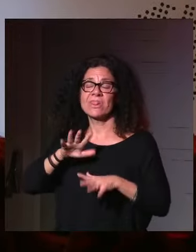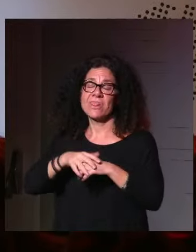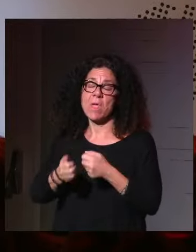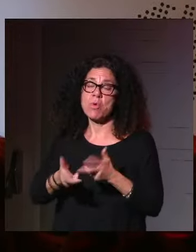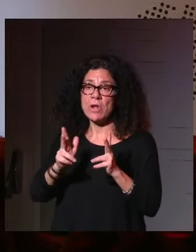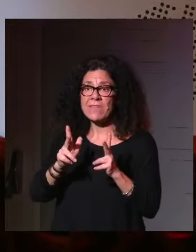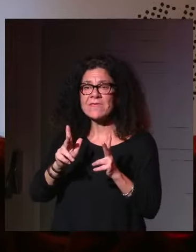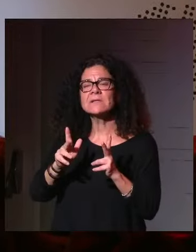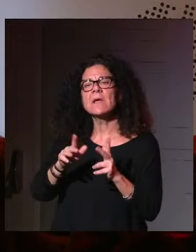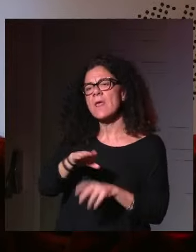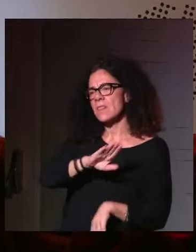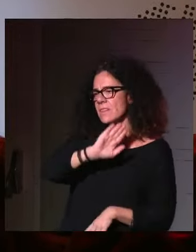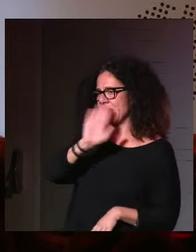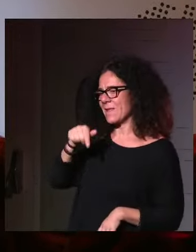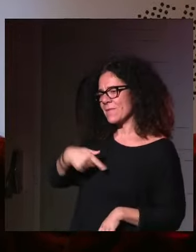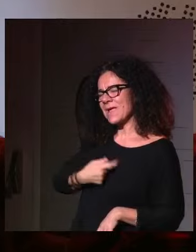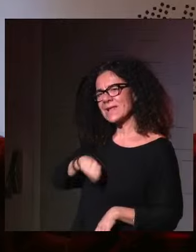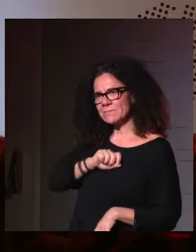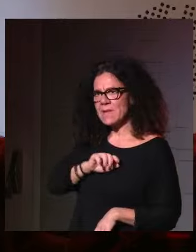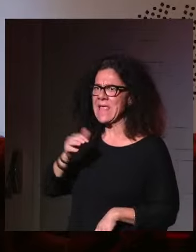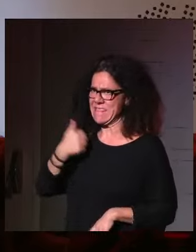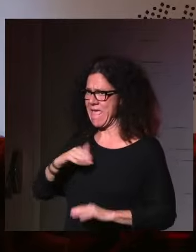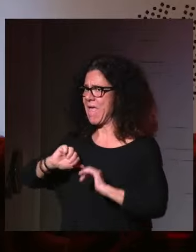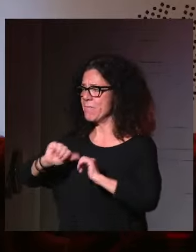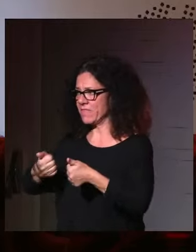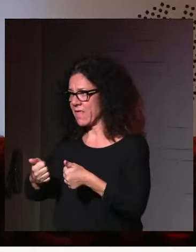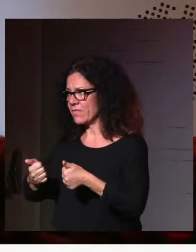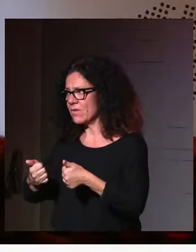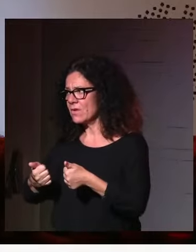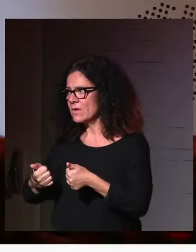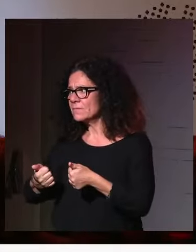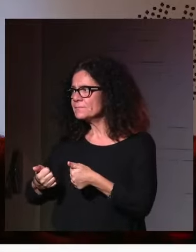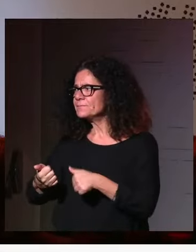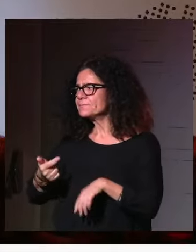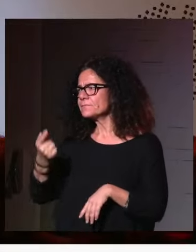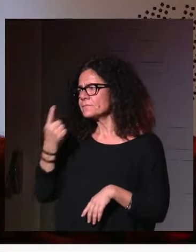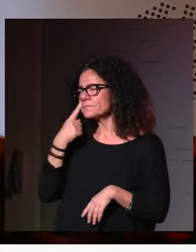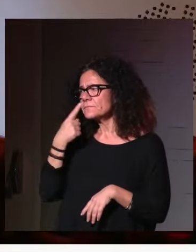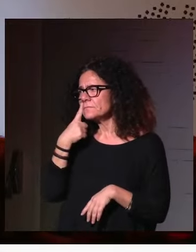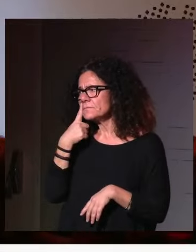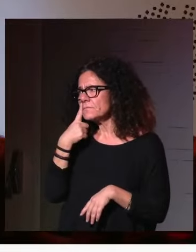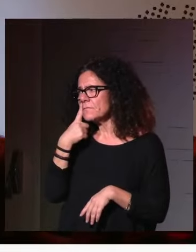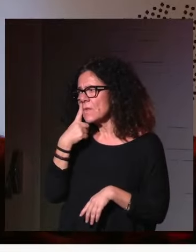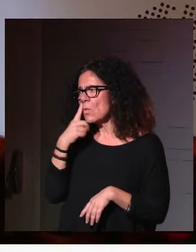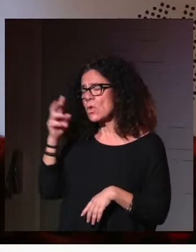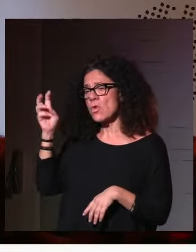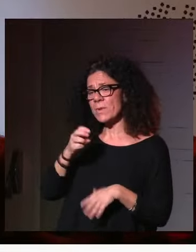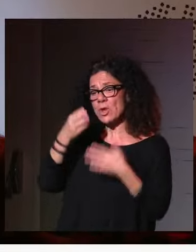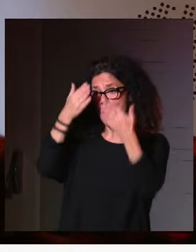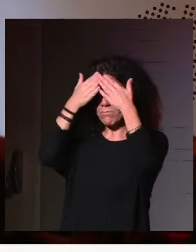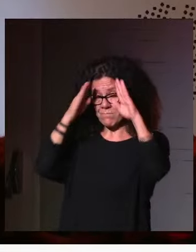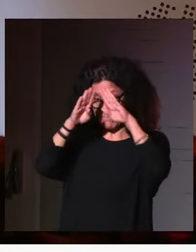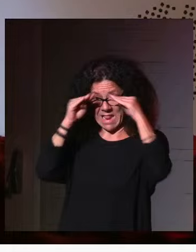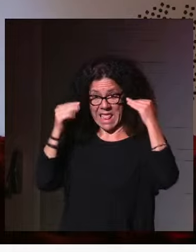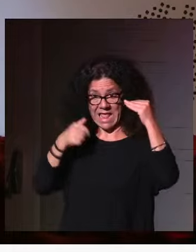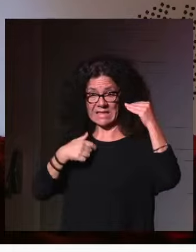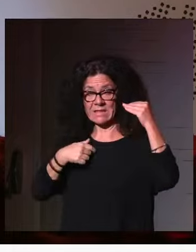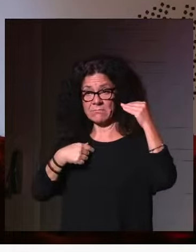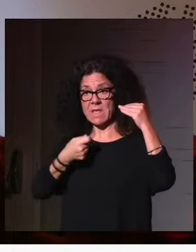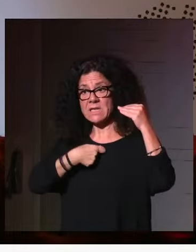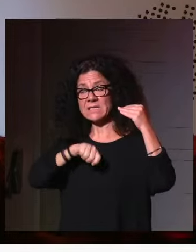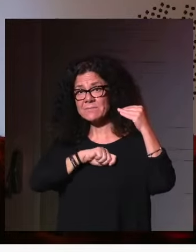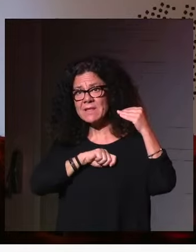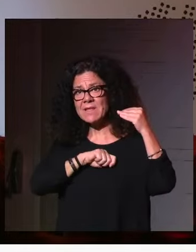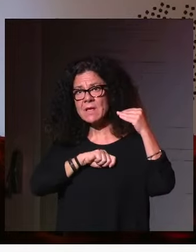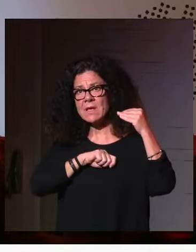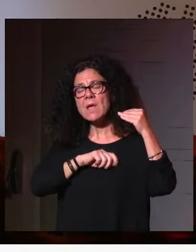erosionar directamente en España ya lo está haciendo No Vito kile fue abrazado cuando vino Javier Miley en España y fue